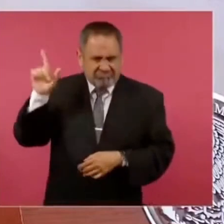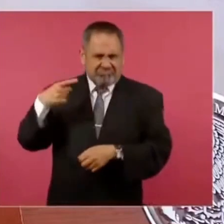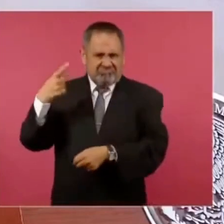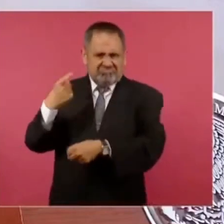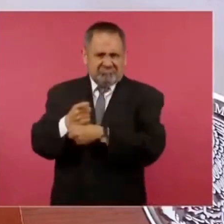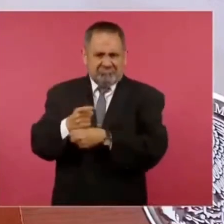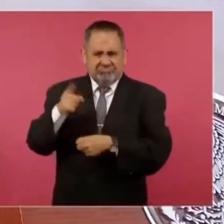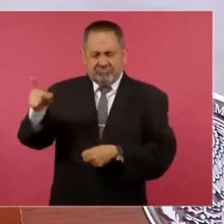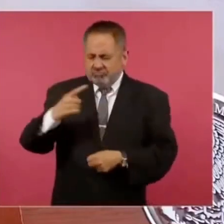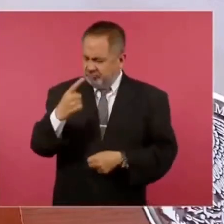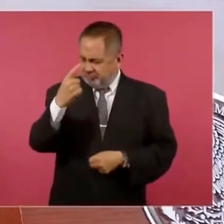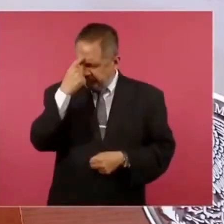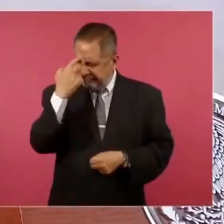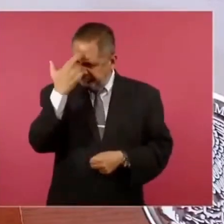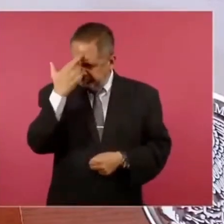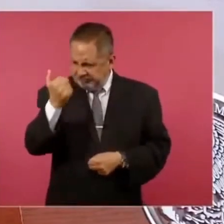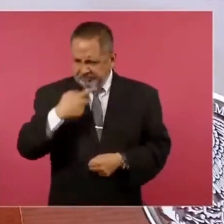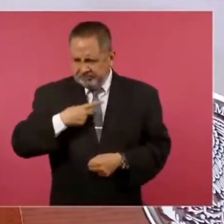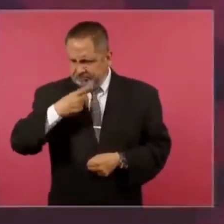más consecuente,